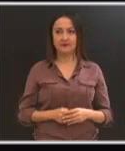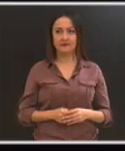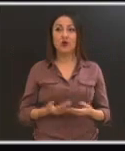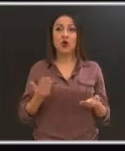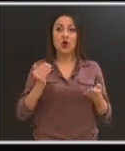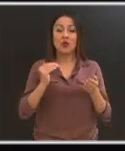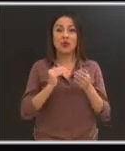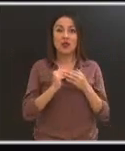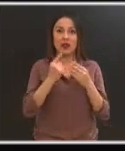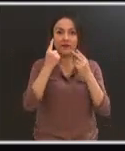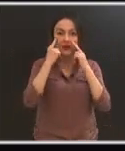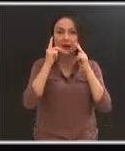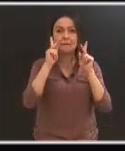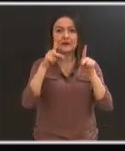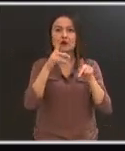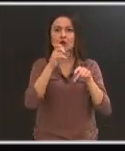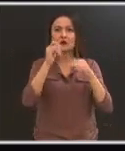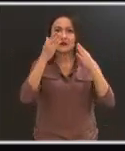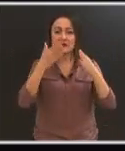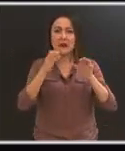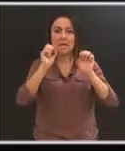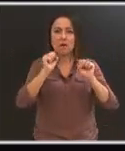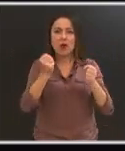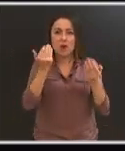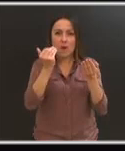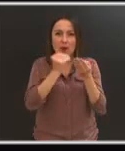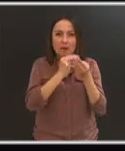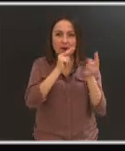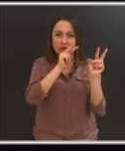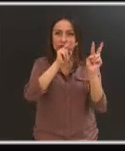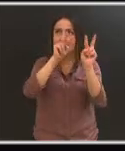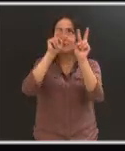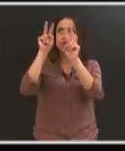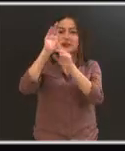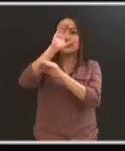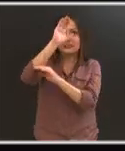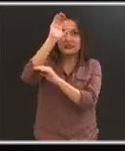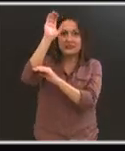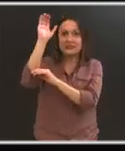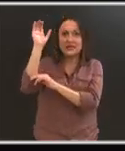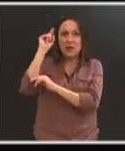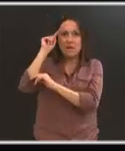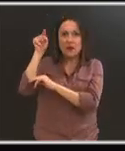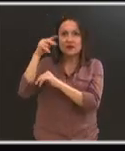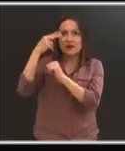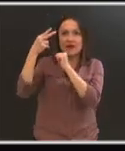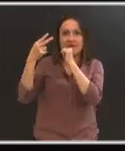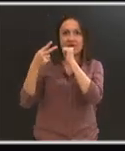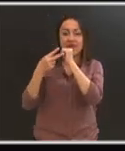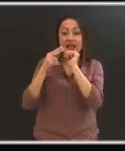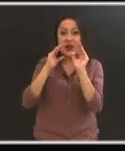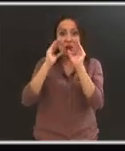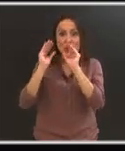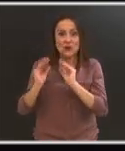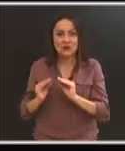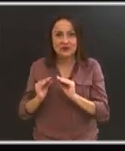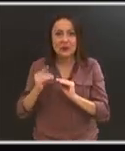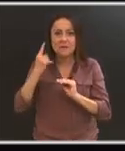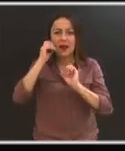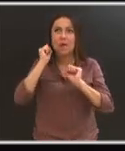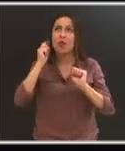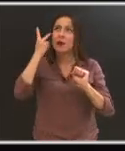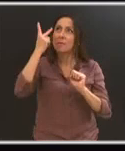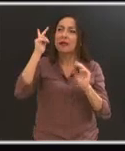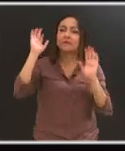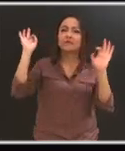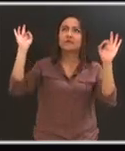Nuevamente los ojos de los costarricenses podrán volver a ver hacia el cielo, pero en esta ocasión en horas de la noche, para